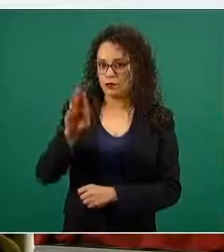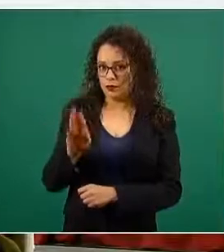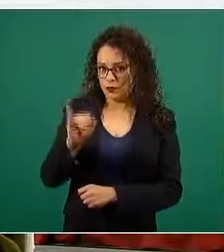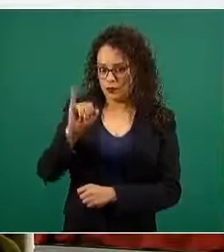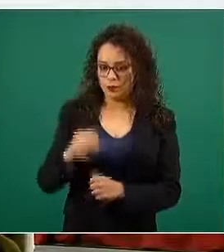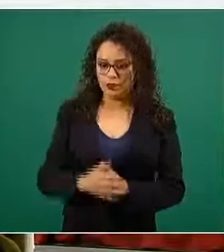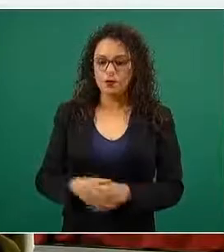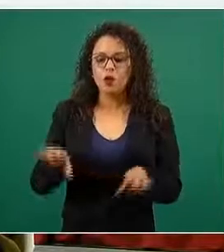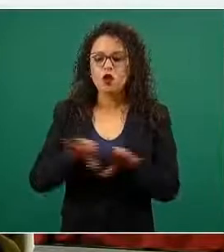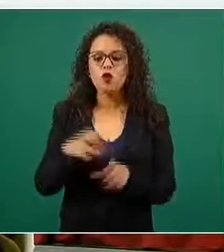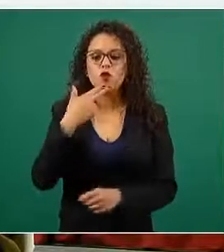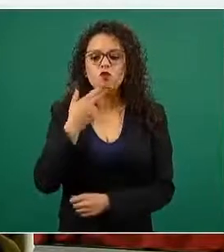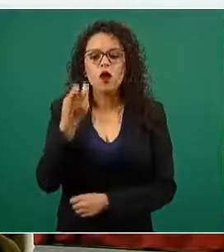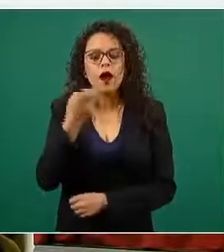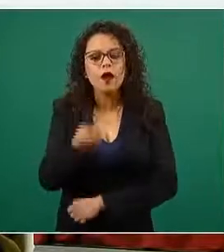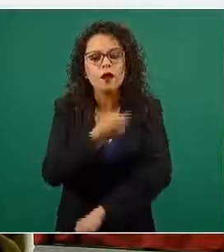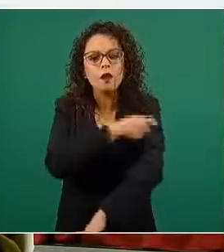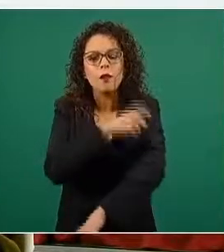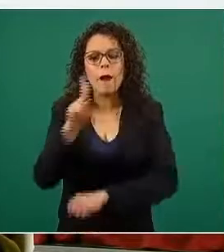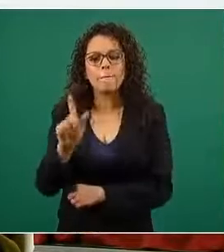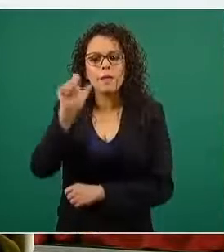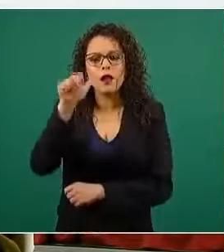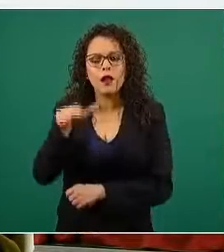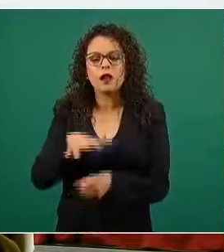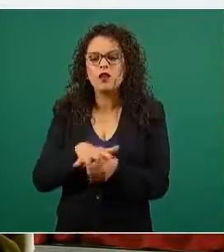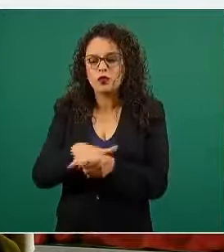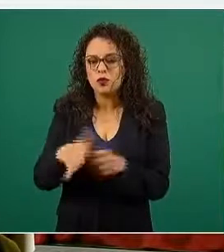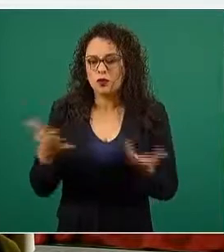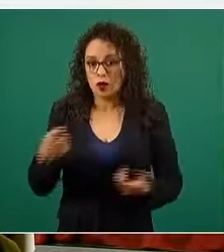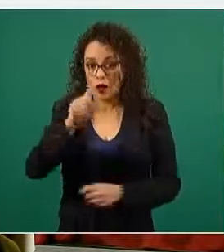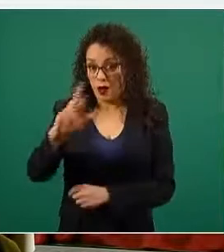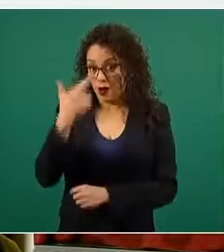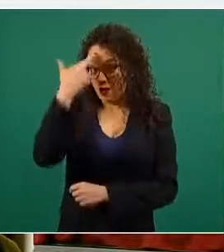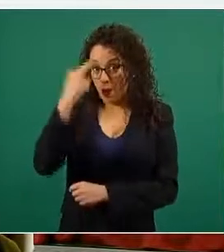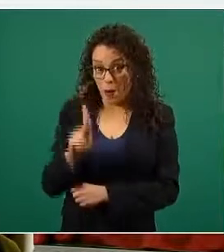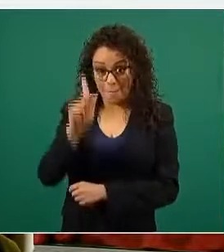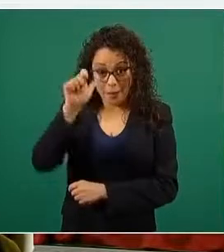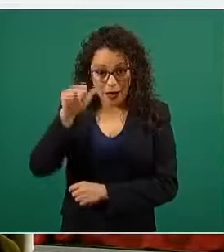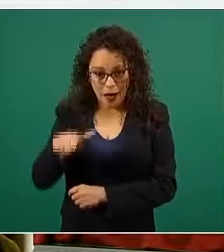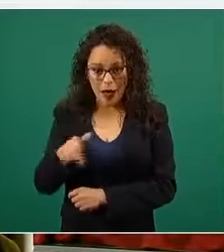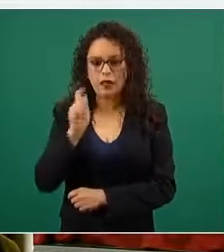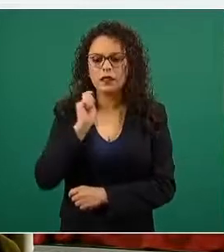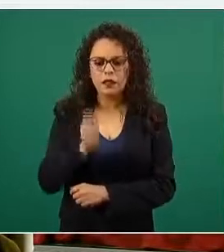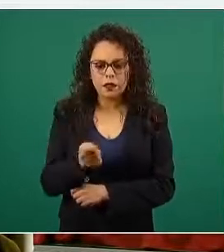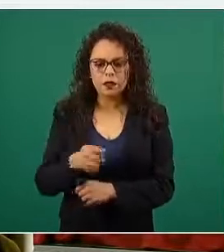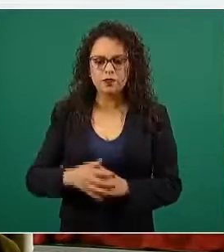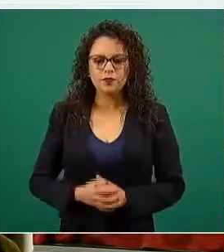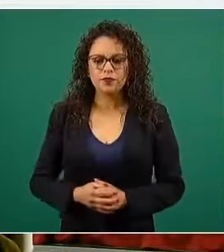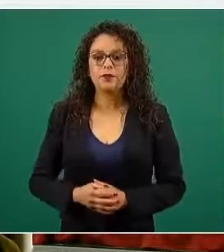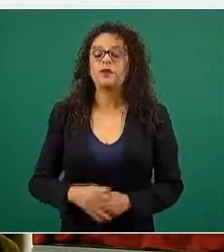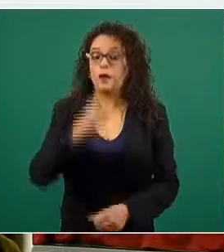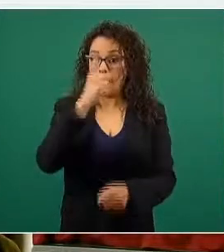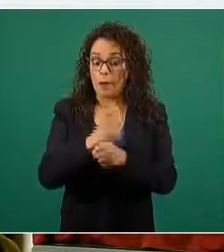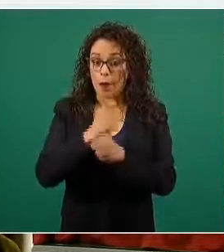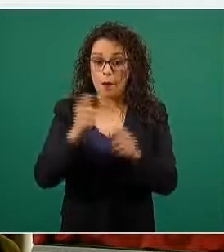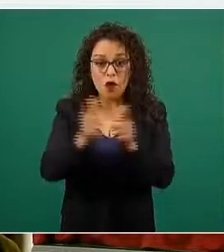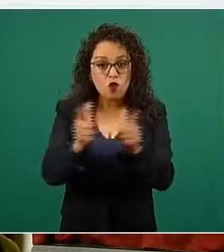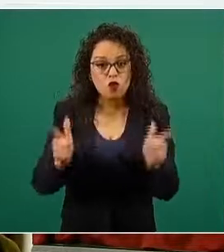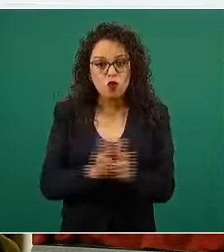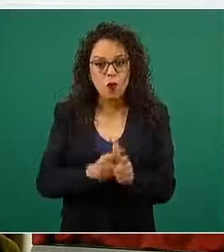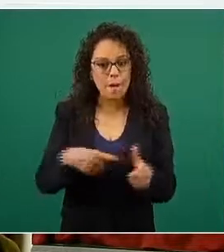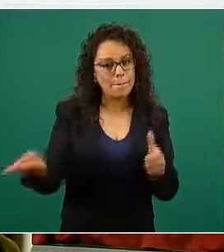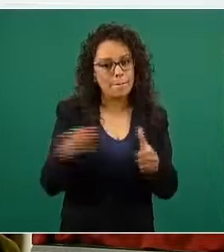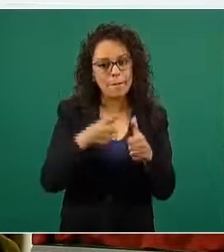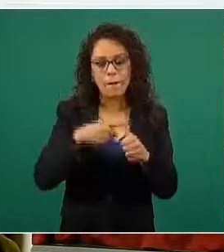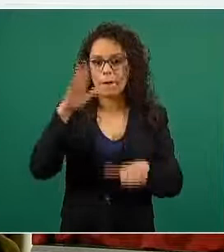estas vacunas y el plan de vacunación. Recordar que el plan de vacunación tiene un primer grupo de priorización, que